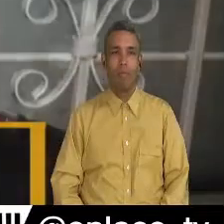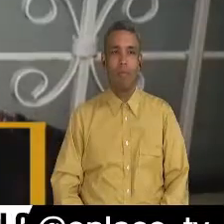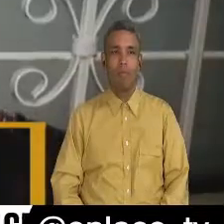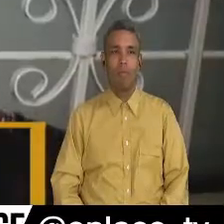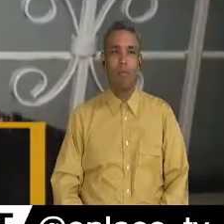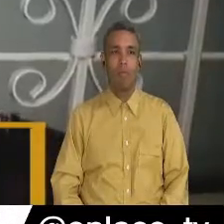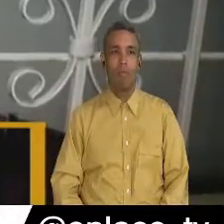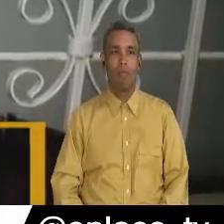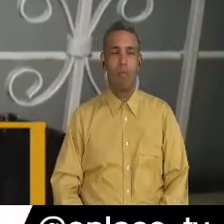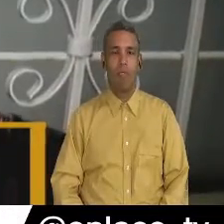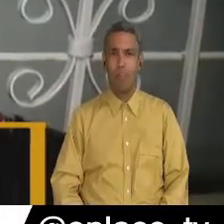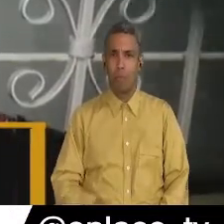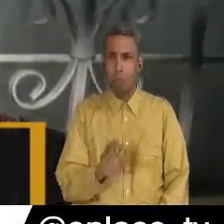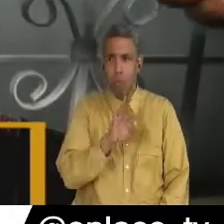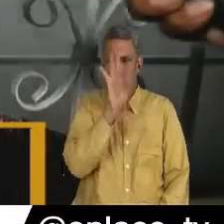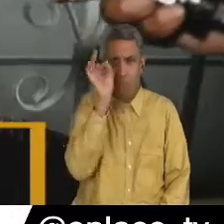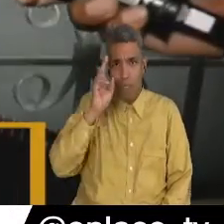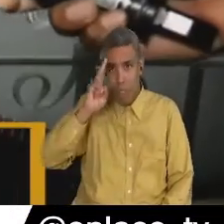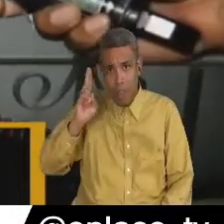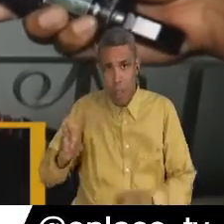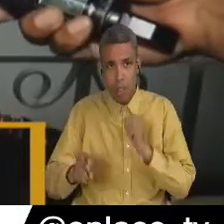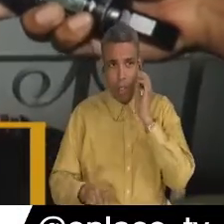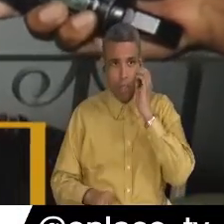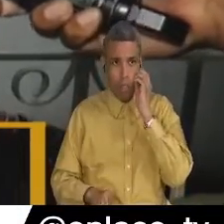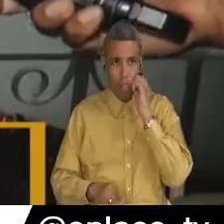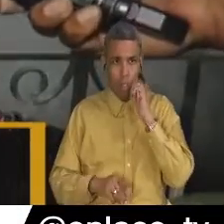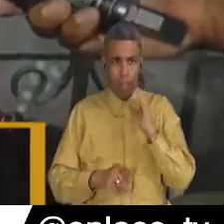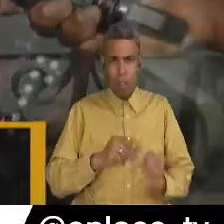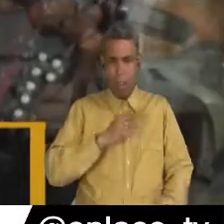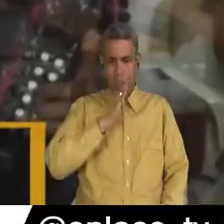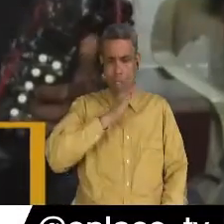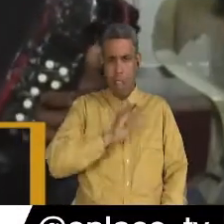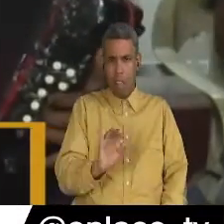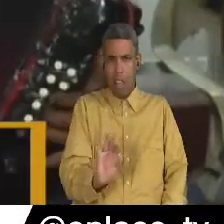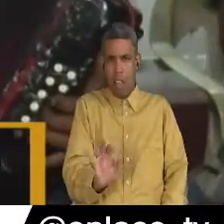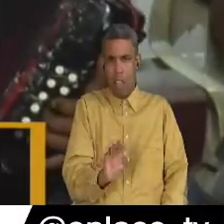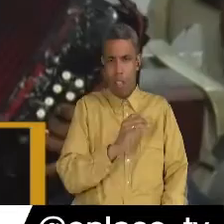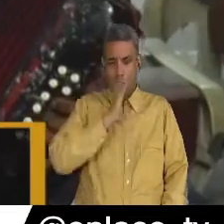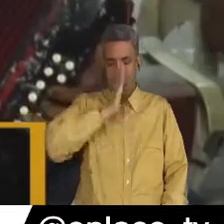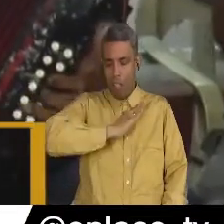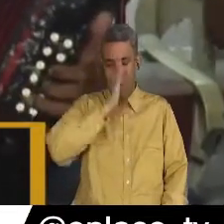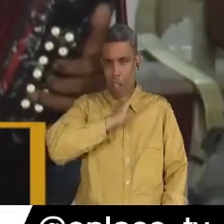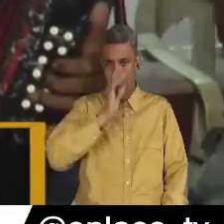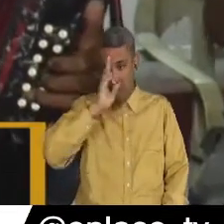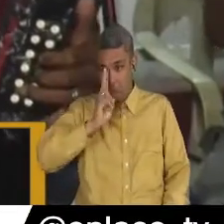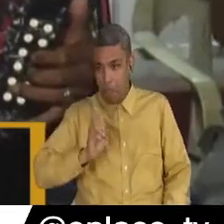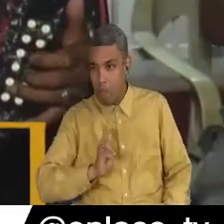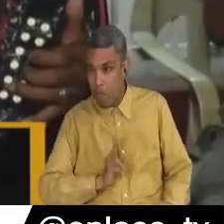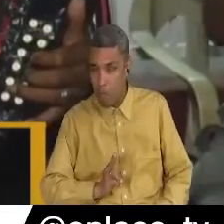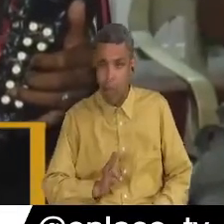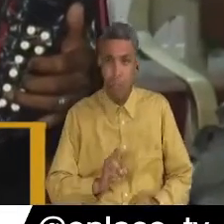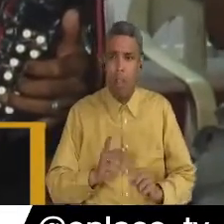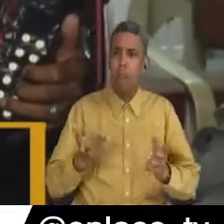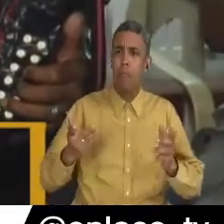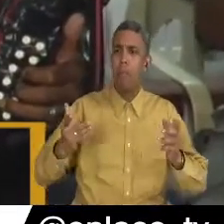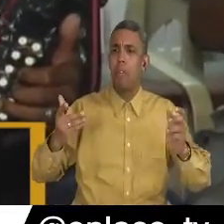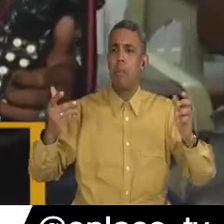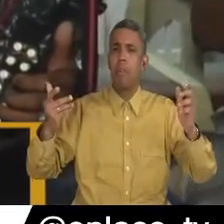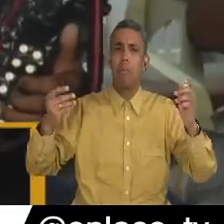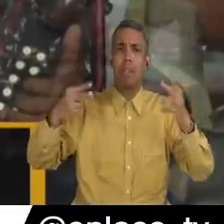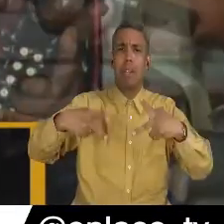¿Nunca le han hecho un homenaje a usted en Barranca Bermeja? Nada, nada, no he tenido la oportunidad de recibir nada de eso. Ahora que usted más o menos ha